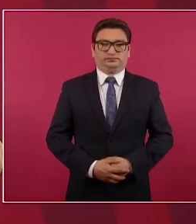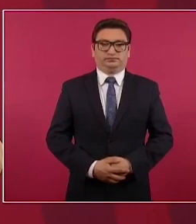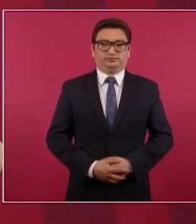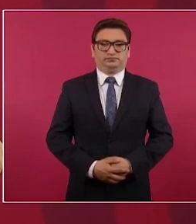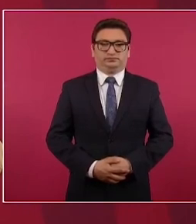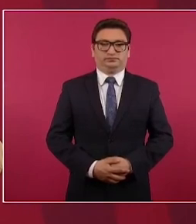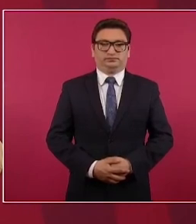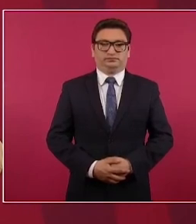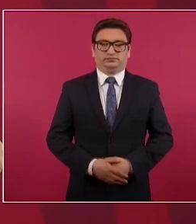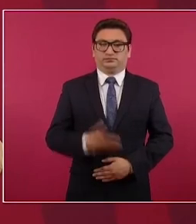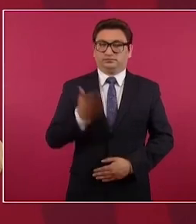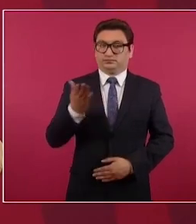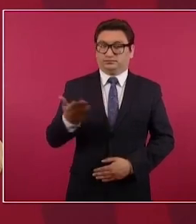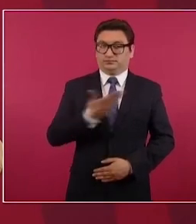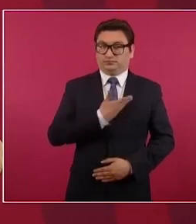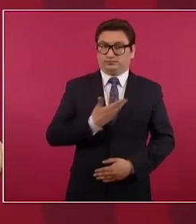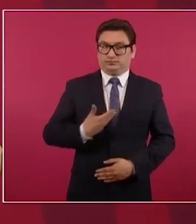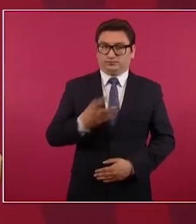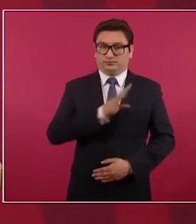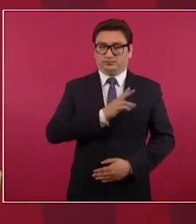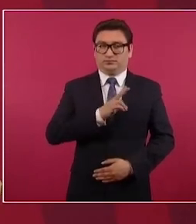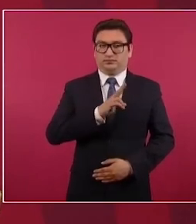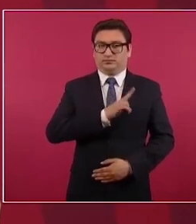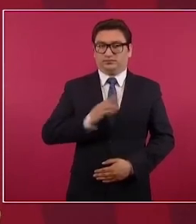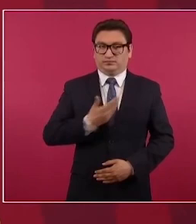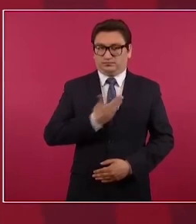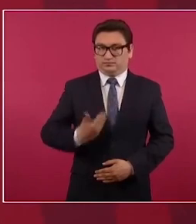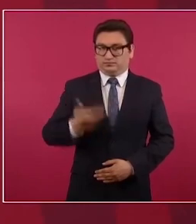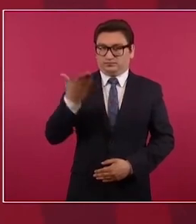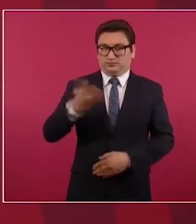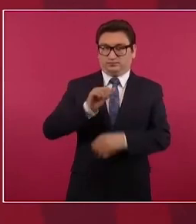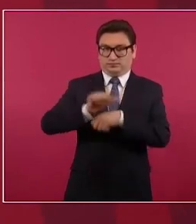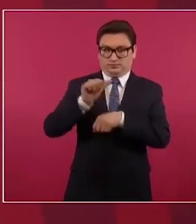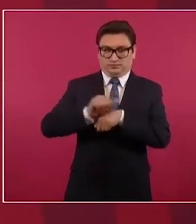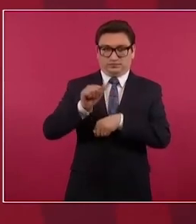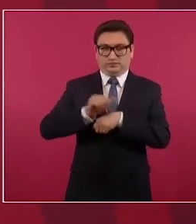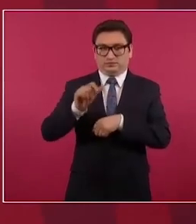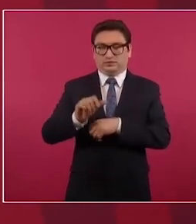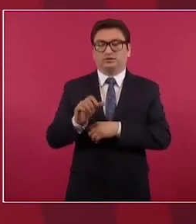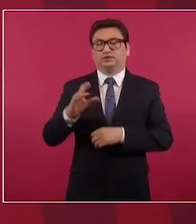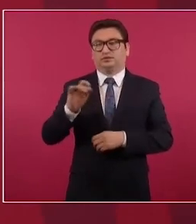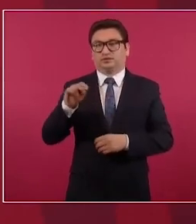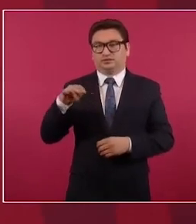a la presidenta, vicepresidenta de Argentina, a Cristina